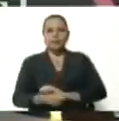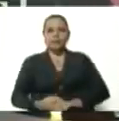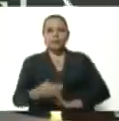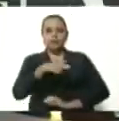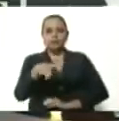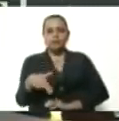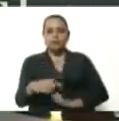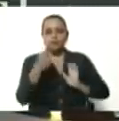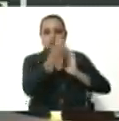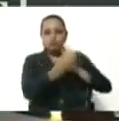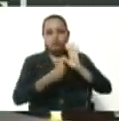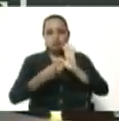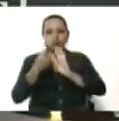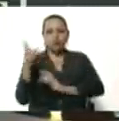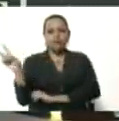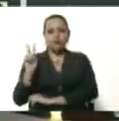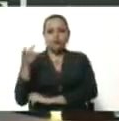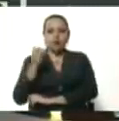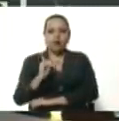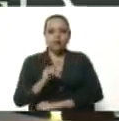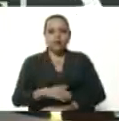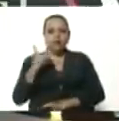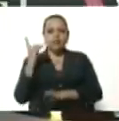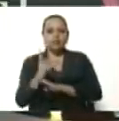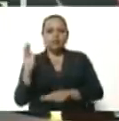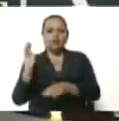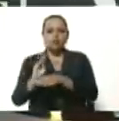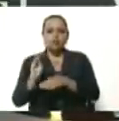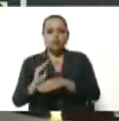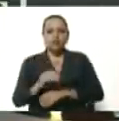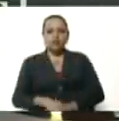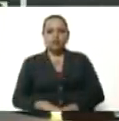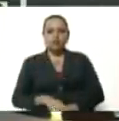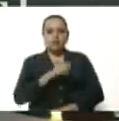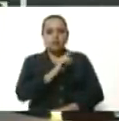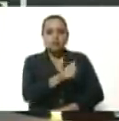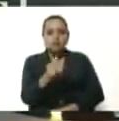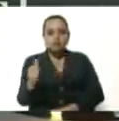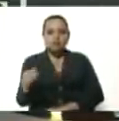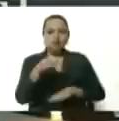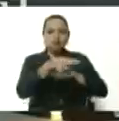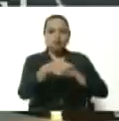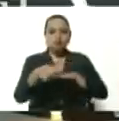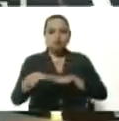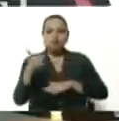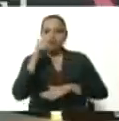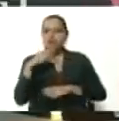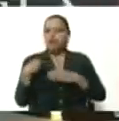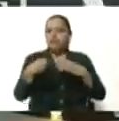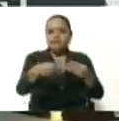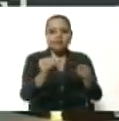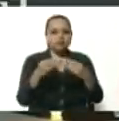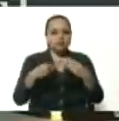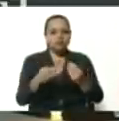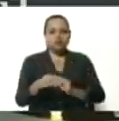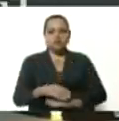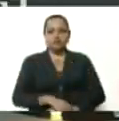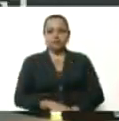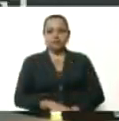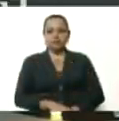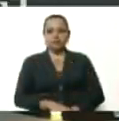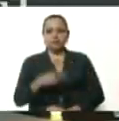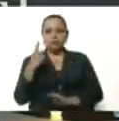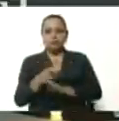mapa está ahí y debemos cuidarlo ahí. En esos municipios no hay flexibilización, debe